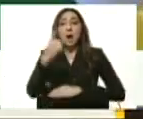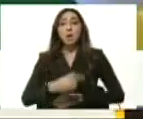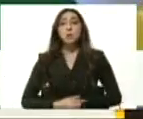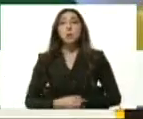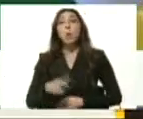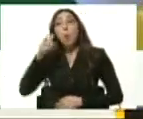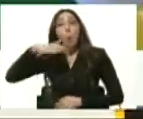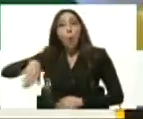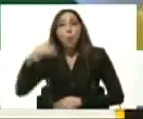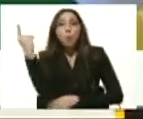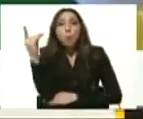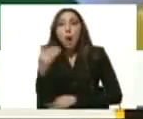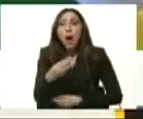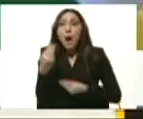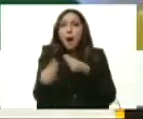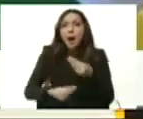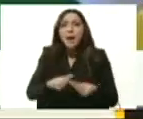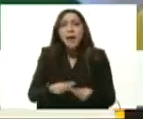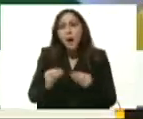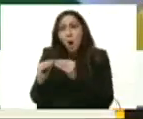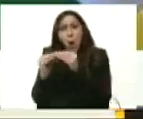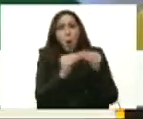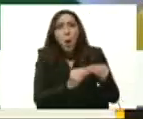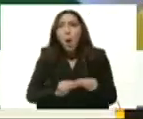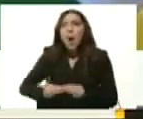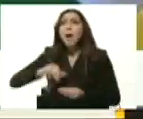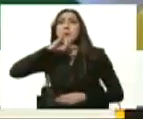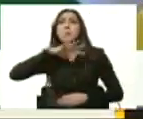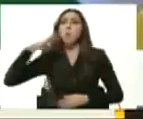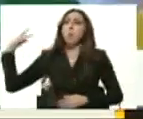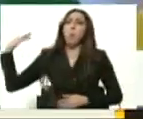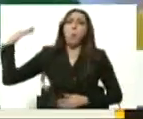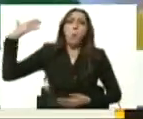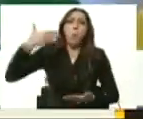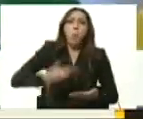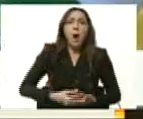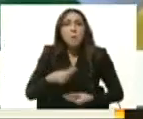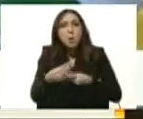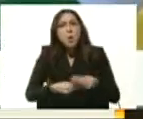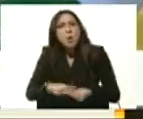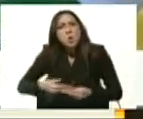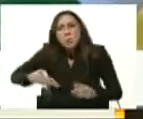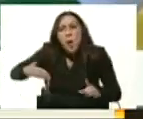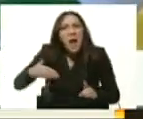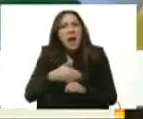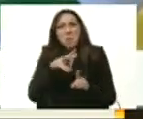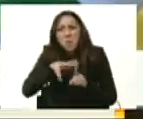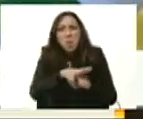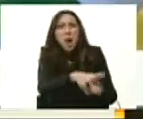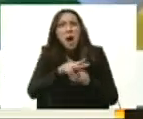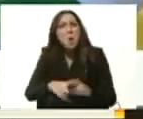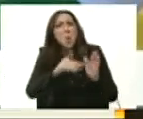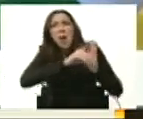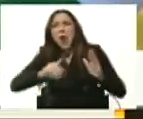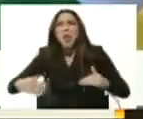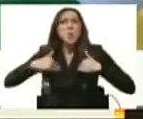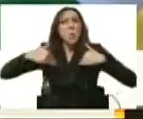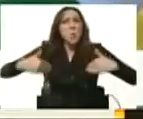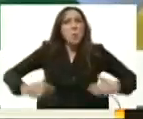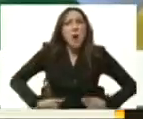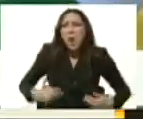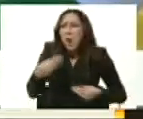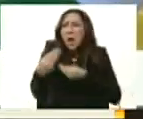pueblo boliviano para recuperar la memoria histórica sobre las terribles violaciones a los derechos humanos que